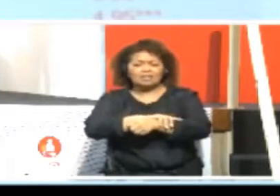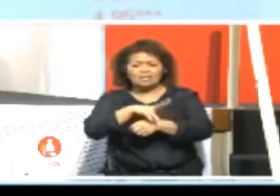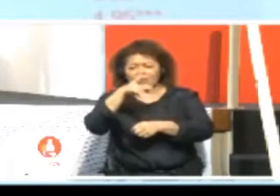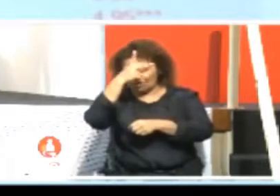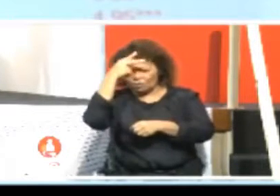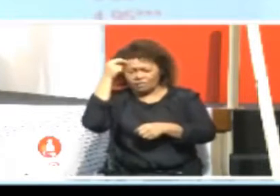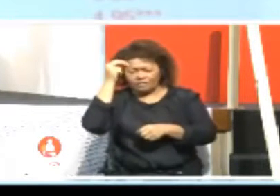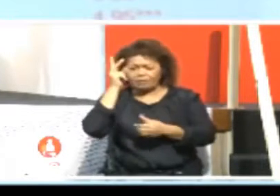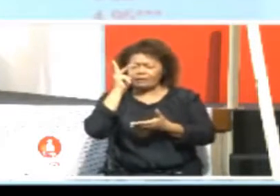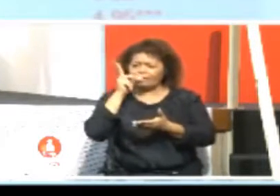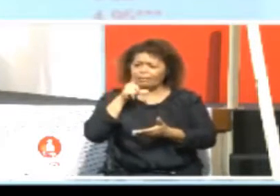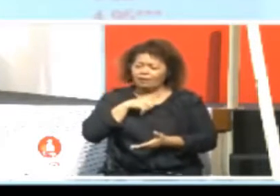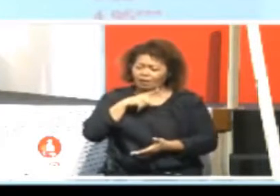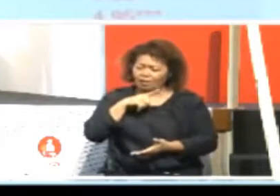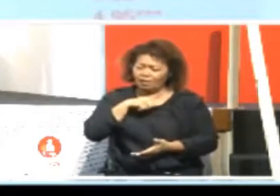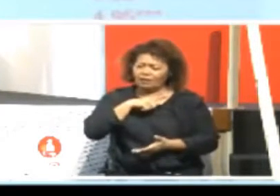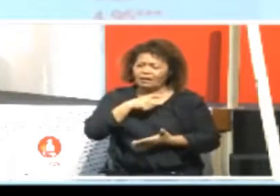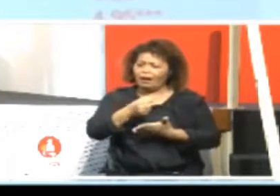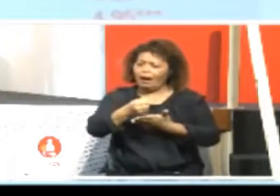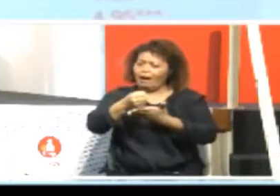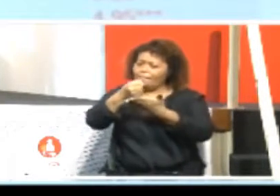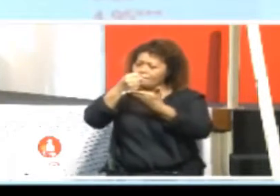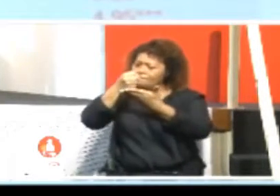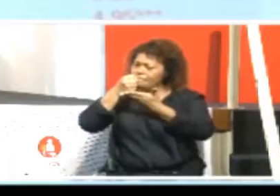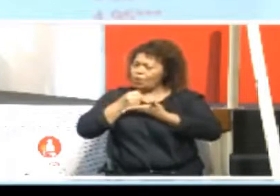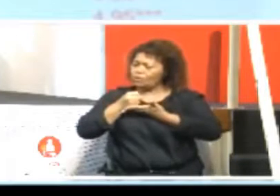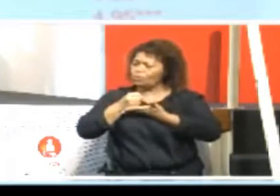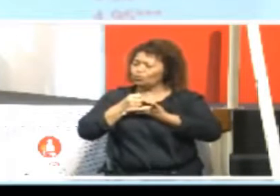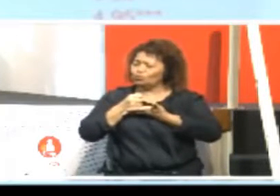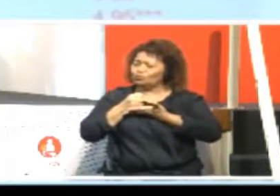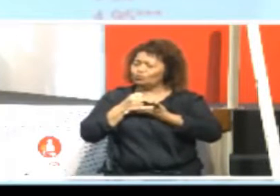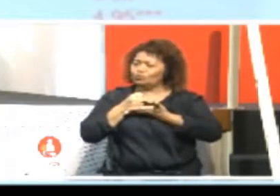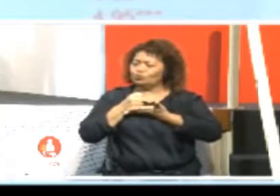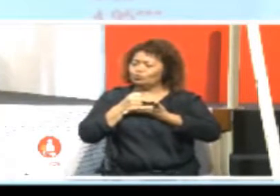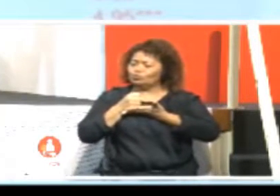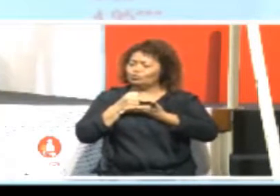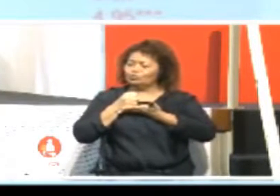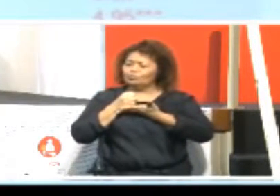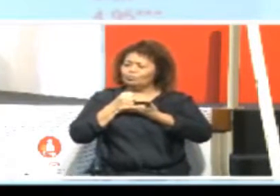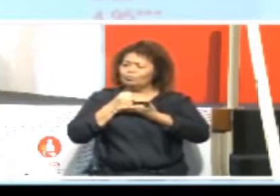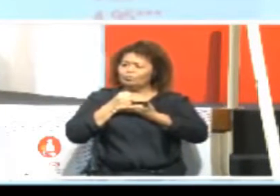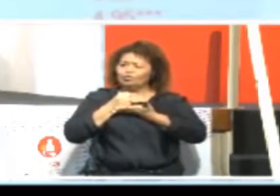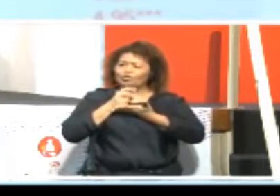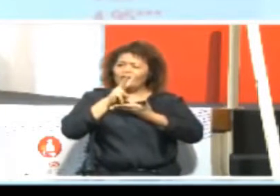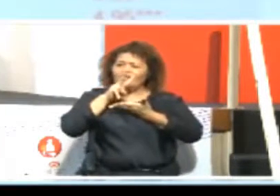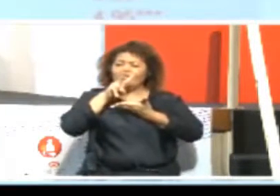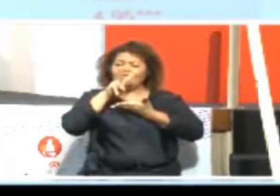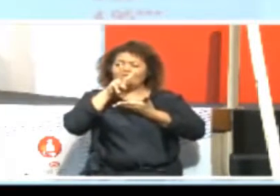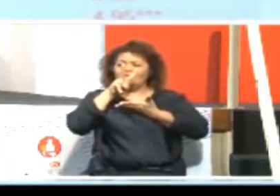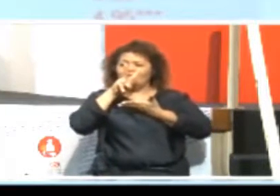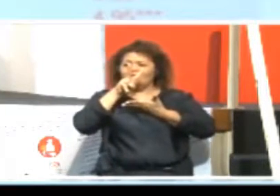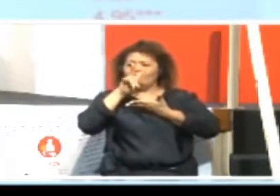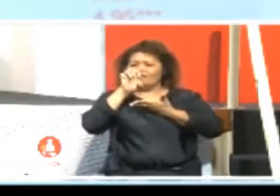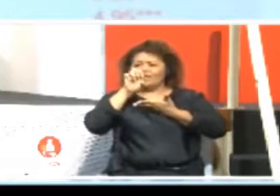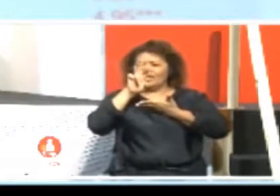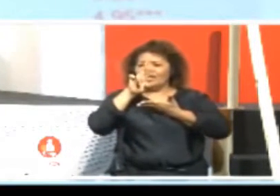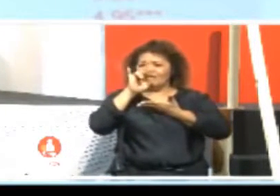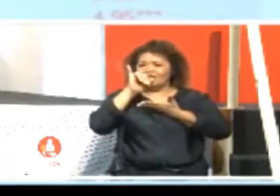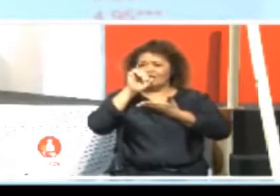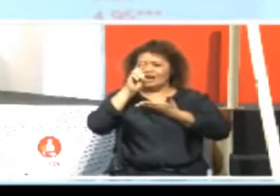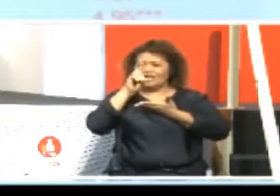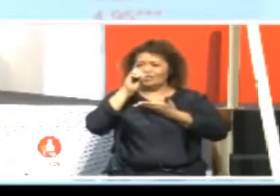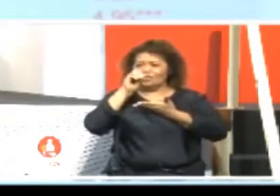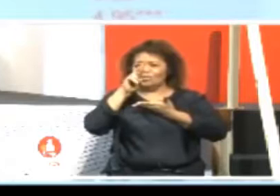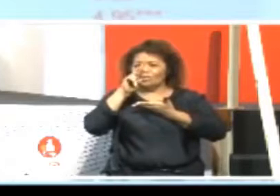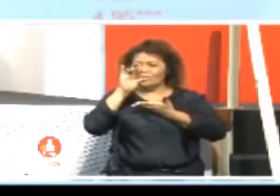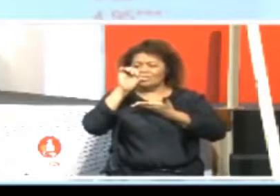los veedores para poder recoger más impuestos. ¿Por qué? Tiene razón de ser. Acuérdese que el veedor es el que le